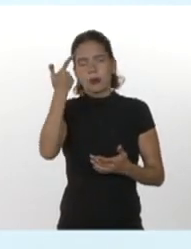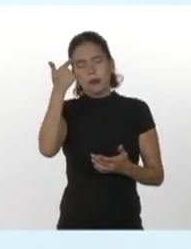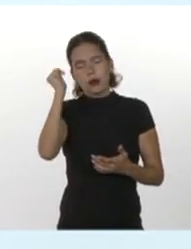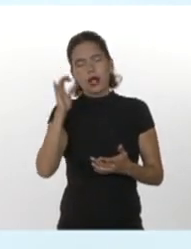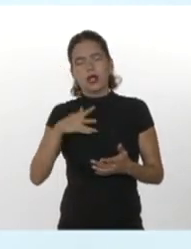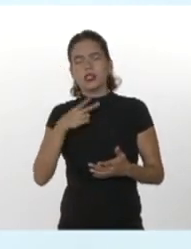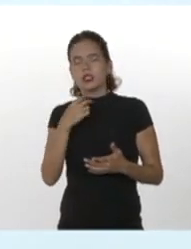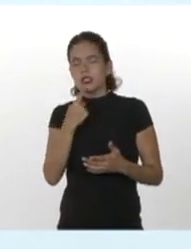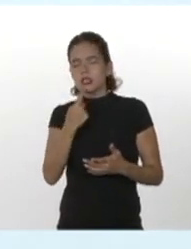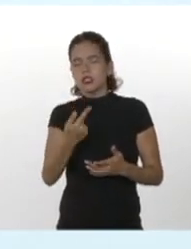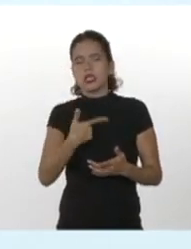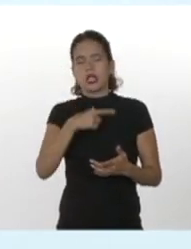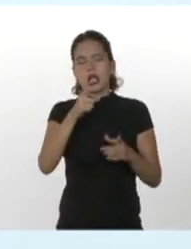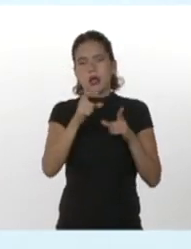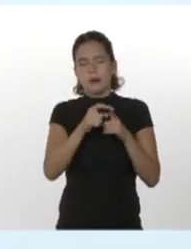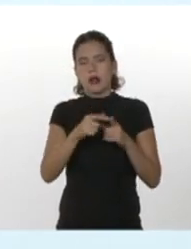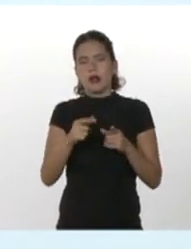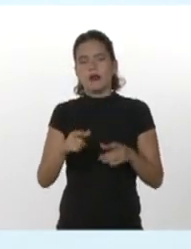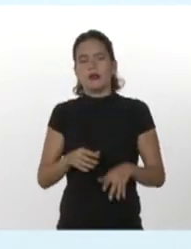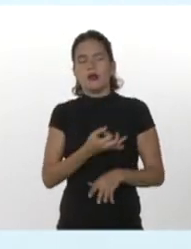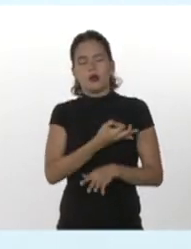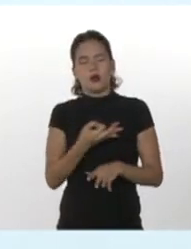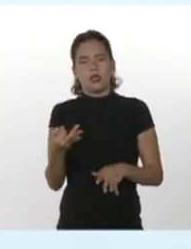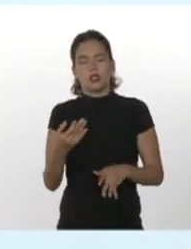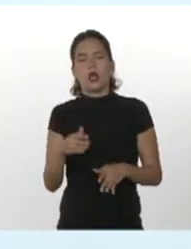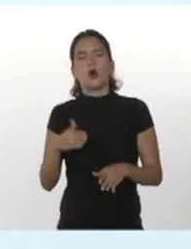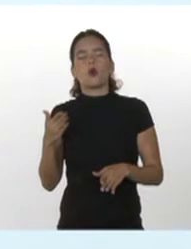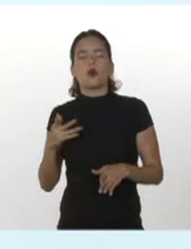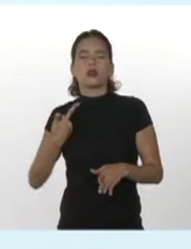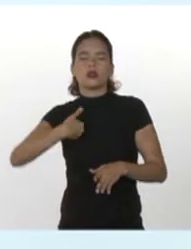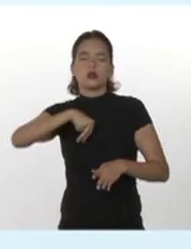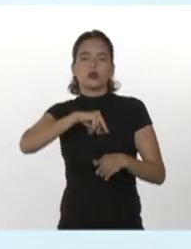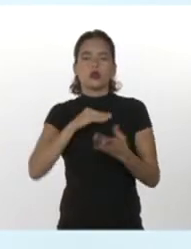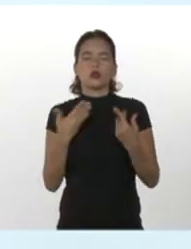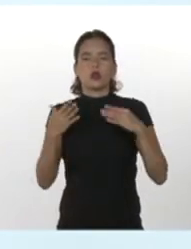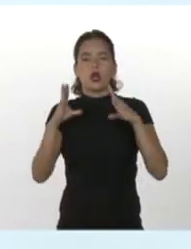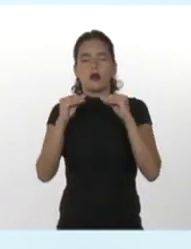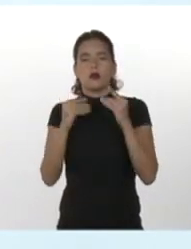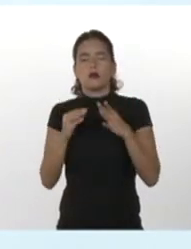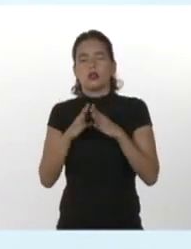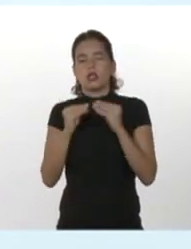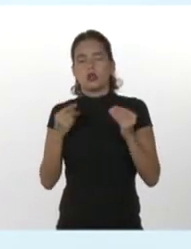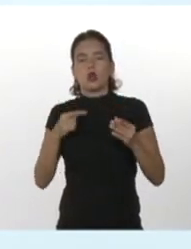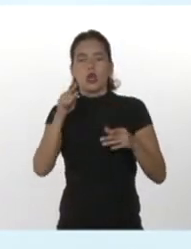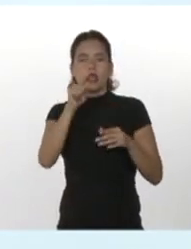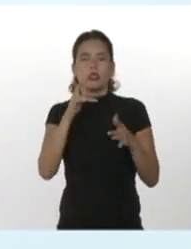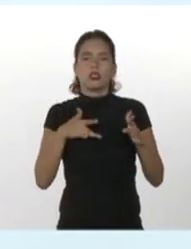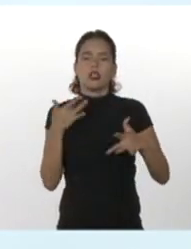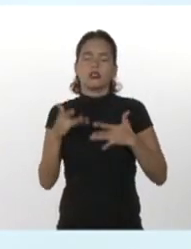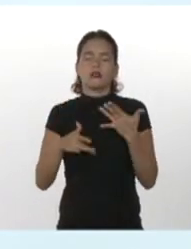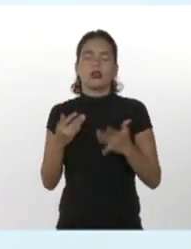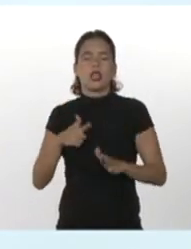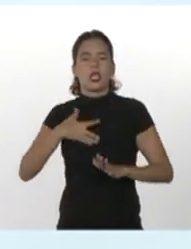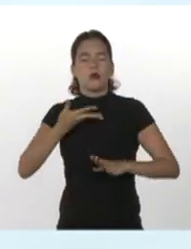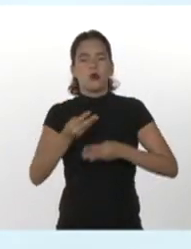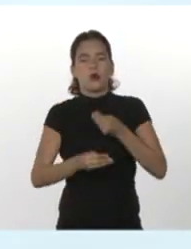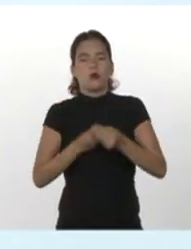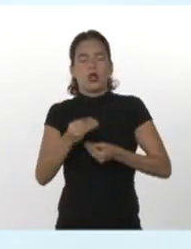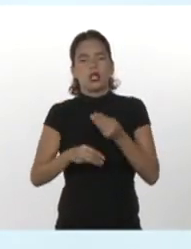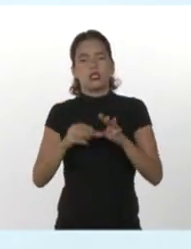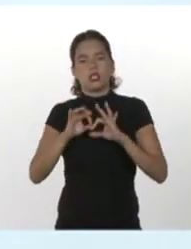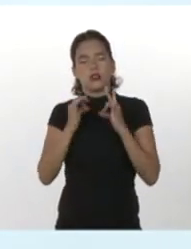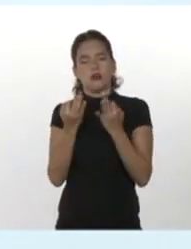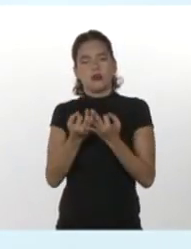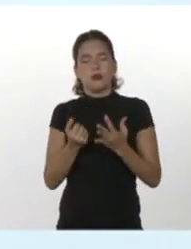pronunciar las palabras de forma correcta. Cuando nosotros hablamos de todas estas actividades que podemos realizar en